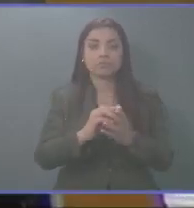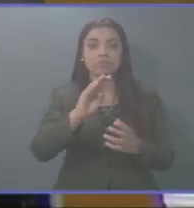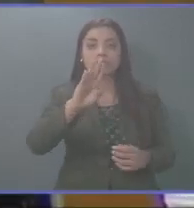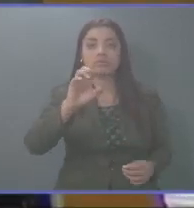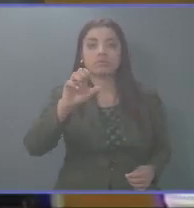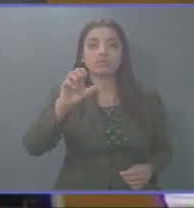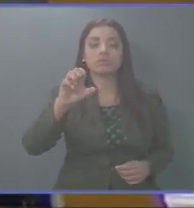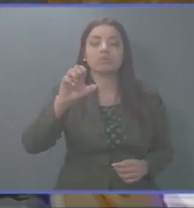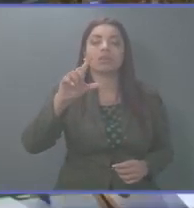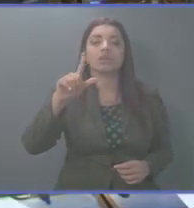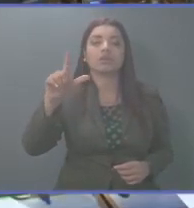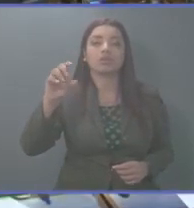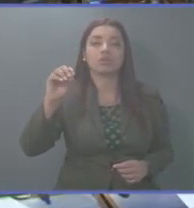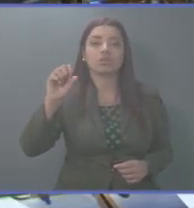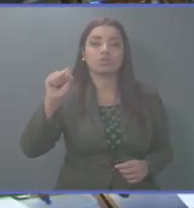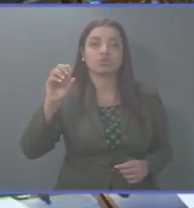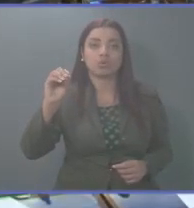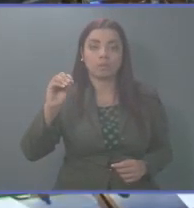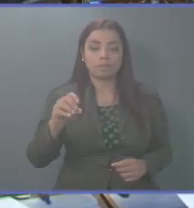peligroso.